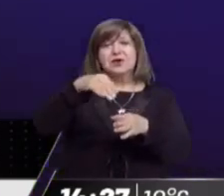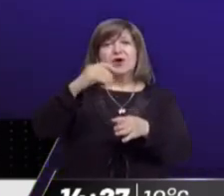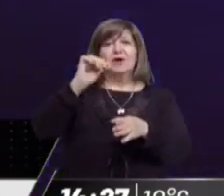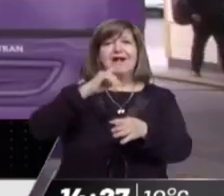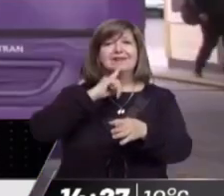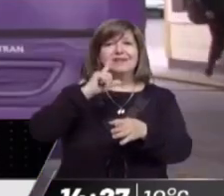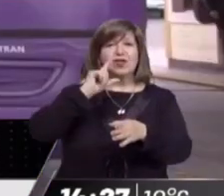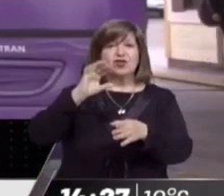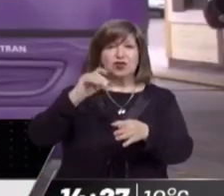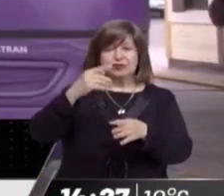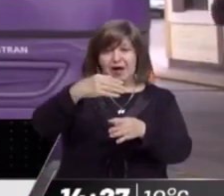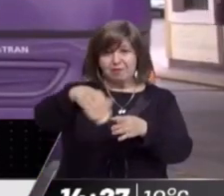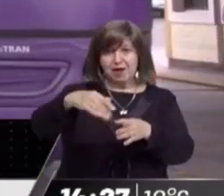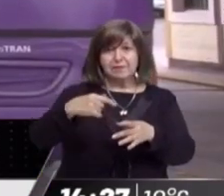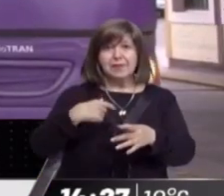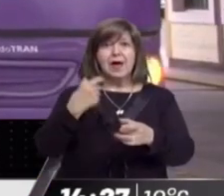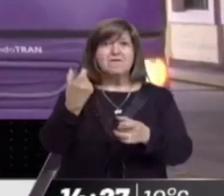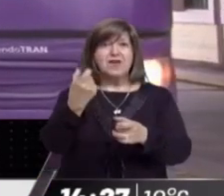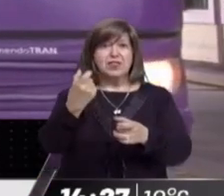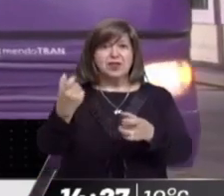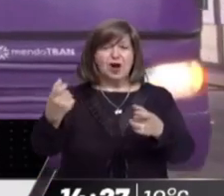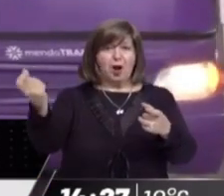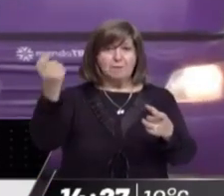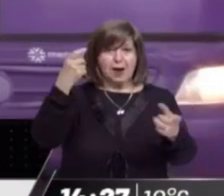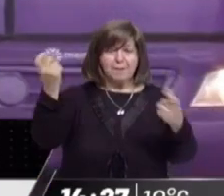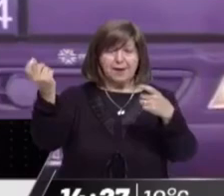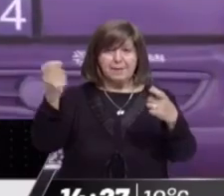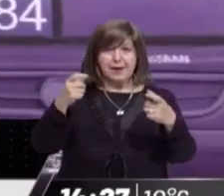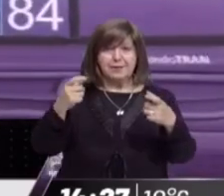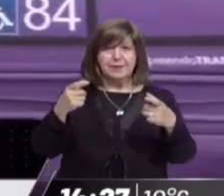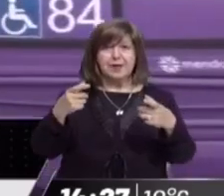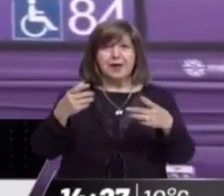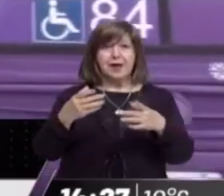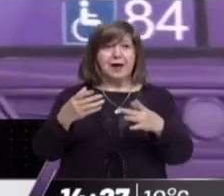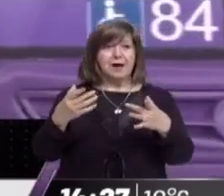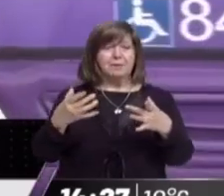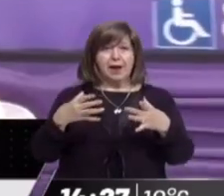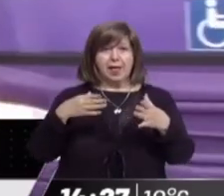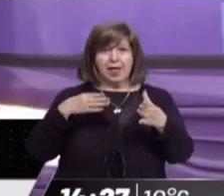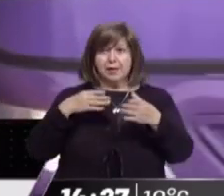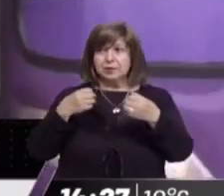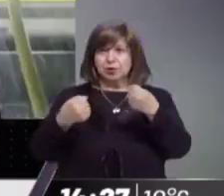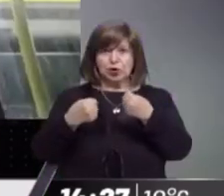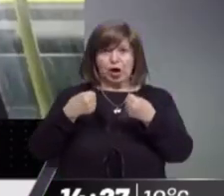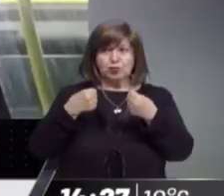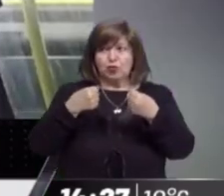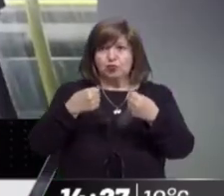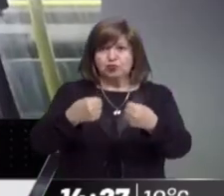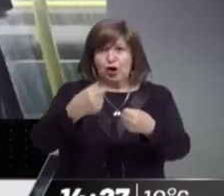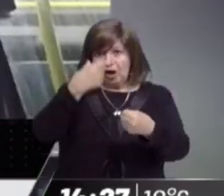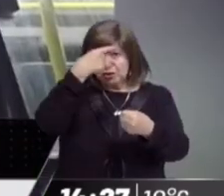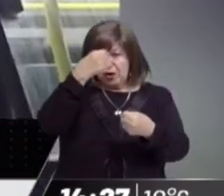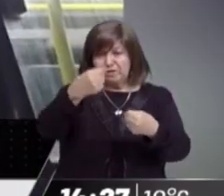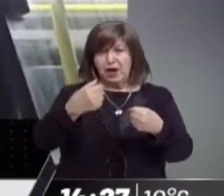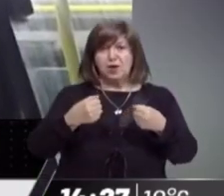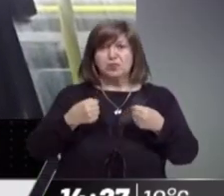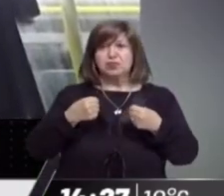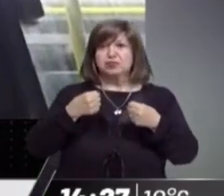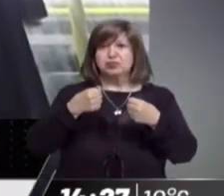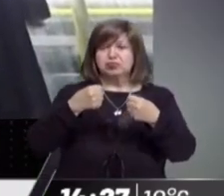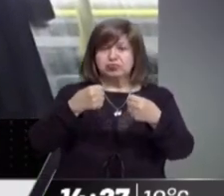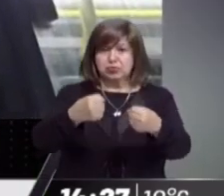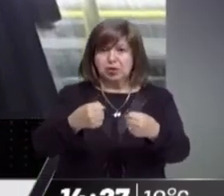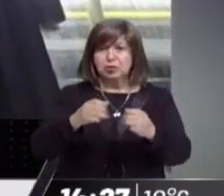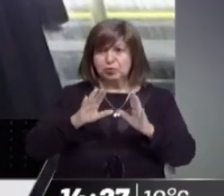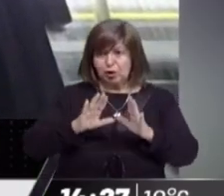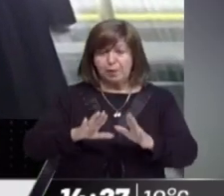largan a los vidrios de nosotros para que paremos sí o sí antes que nosotros paremos. O sea, no es que nosotros no vamos a detenerlo,